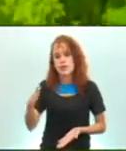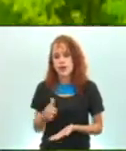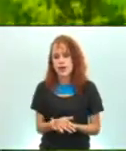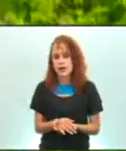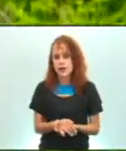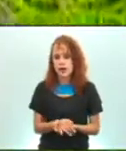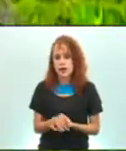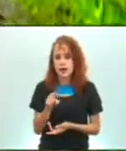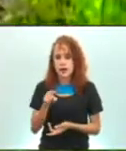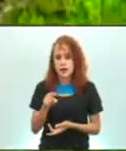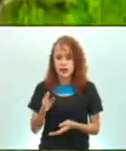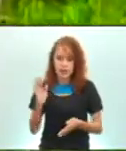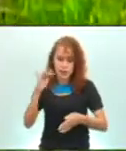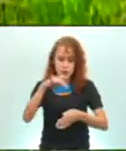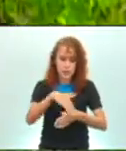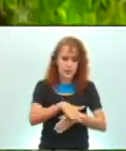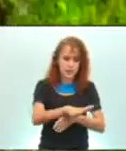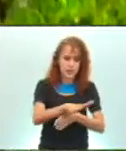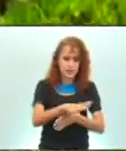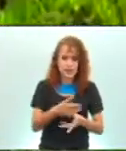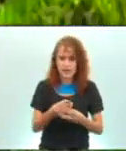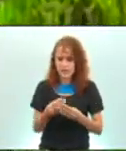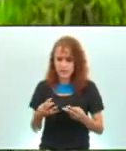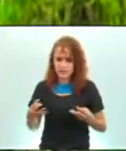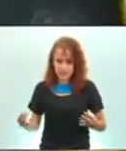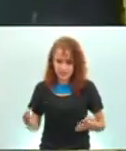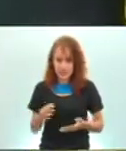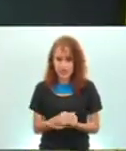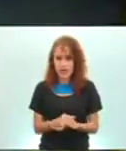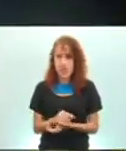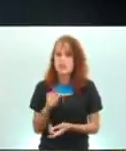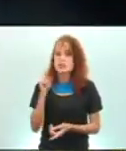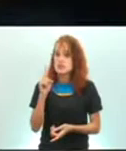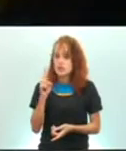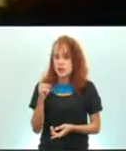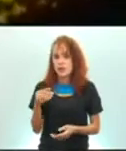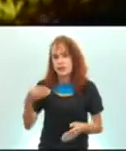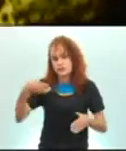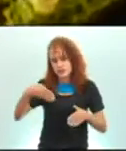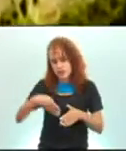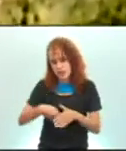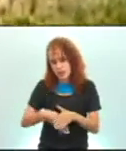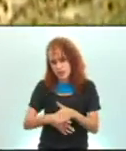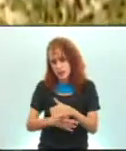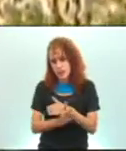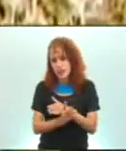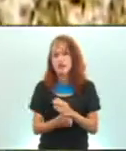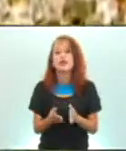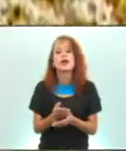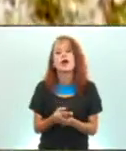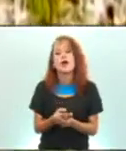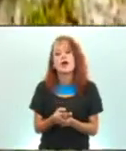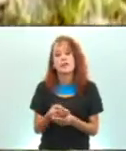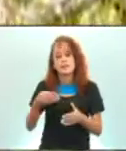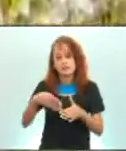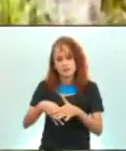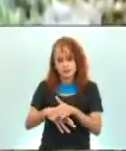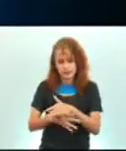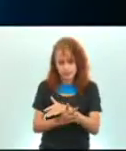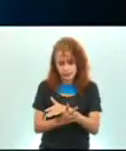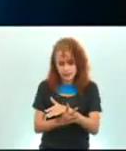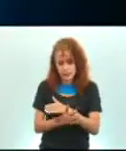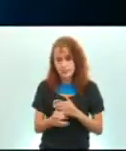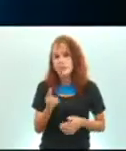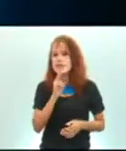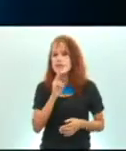mar, este no solo inundaría áreas que hoy son de tierra firme, sino que también incrementaría el proceso de